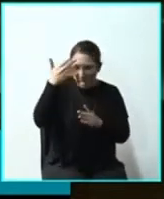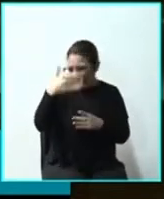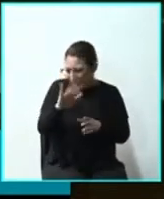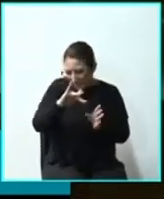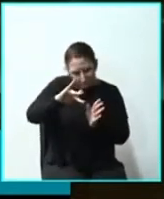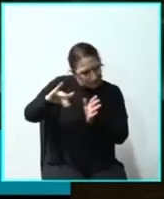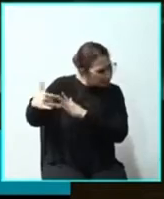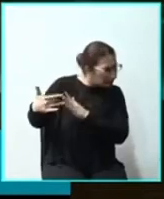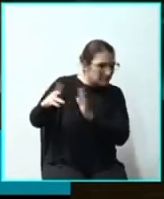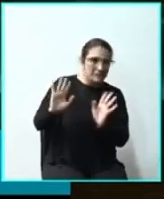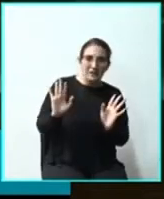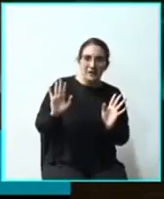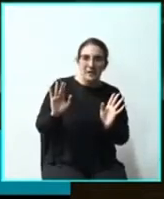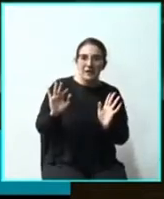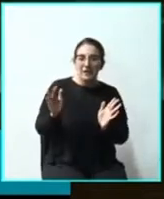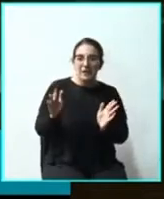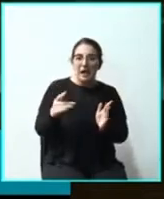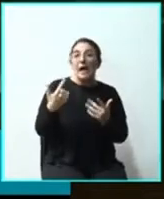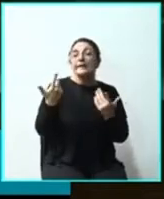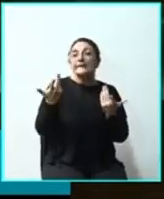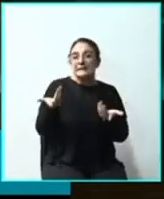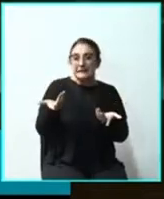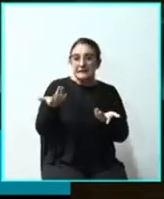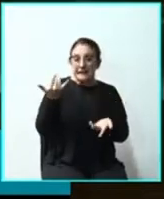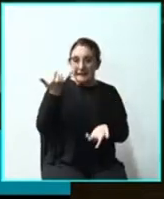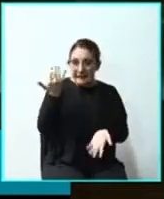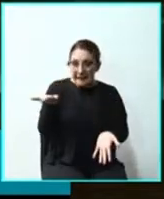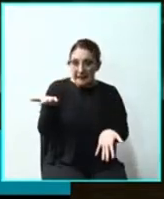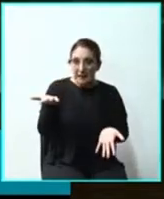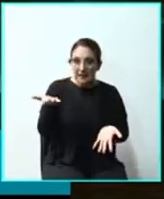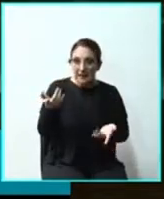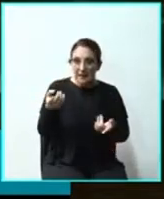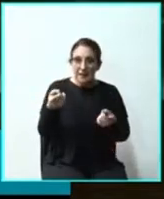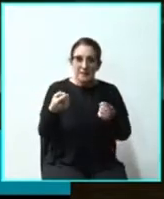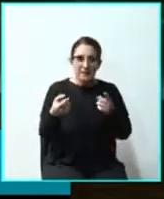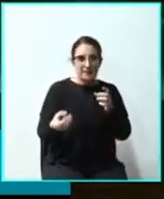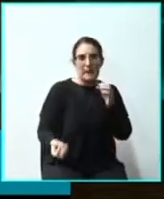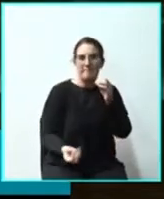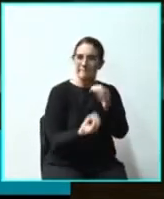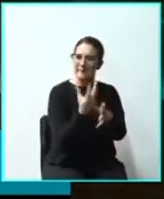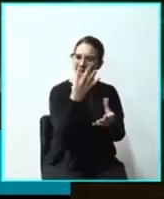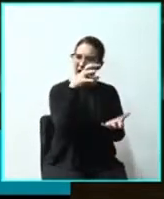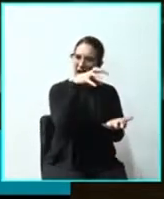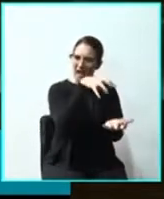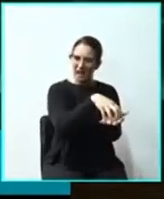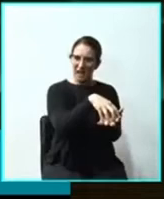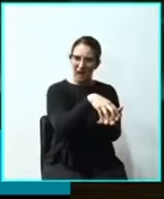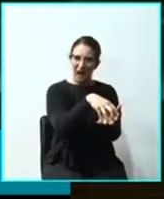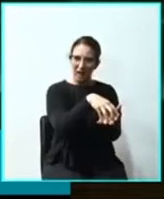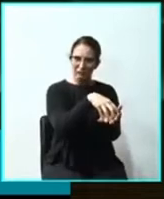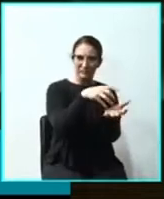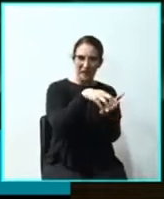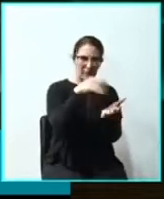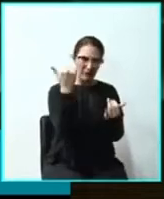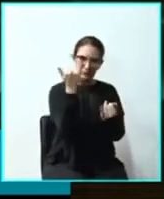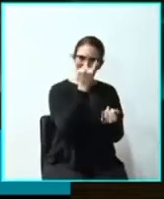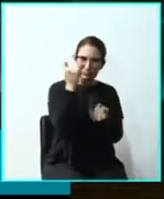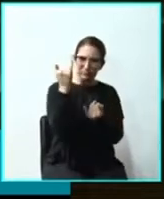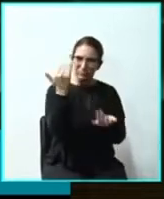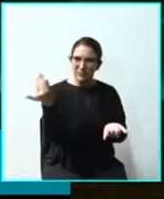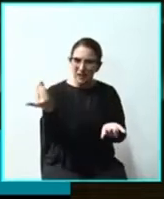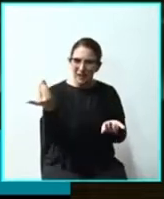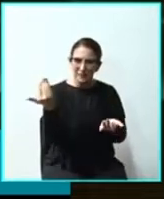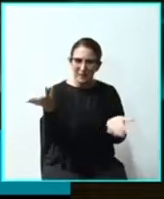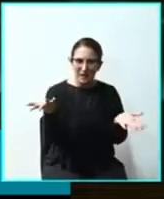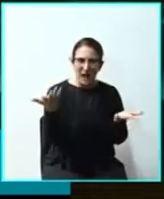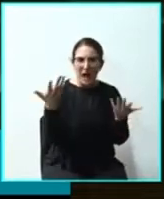medidas y justificar el montaje de un aparato de espionaje a nivel del conjunto de la sociedad a partir de una realidad de